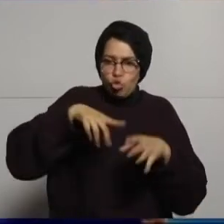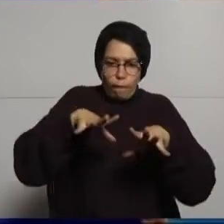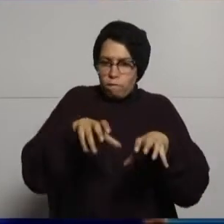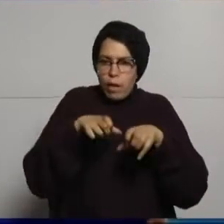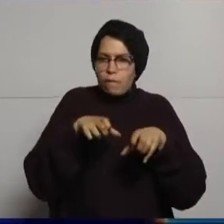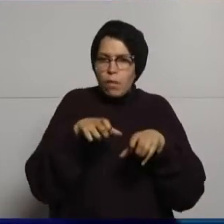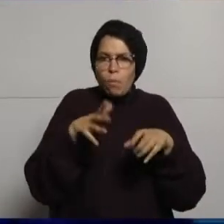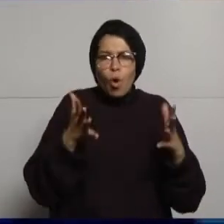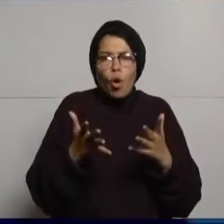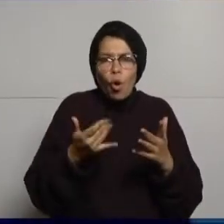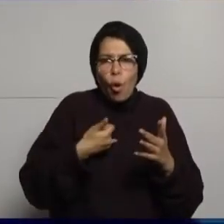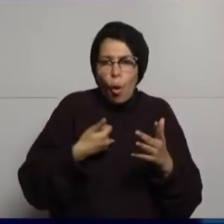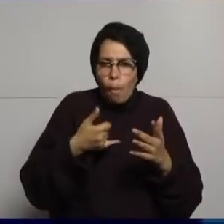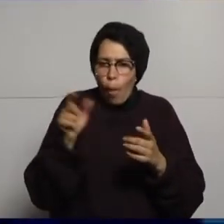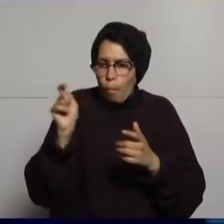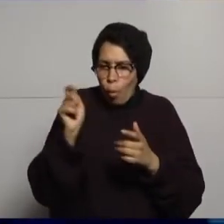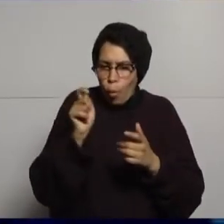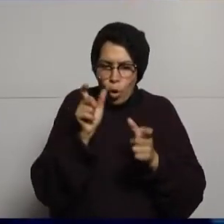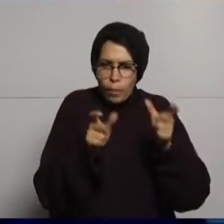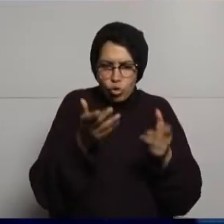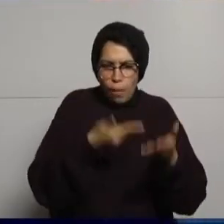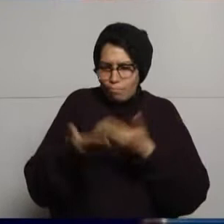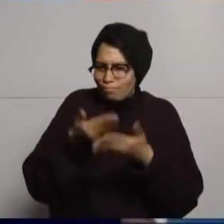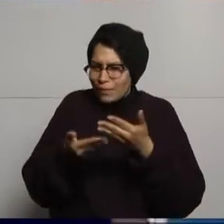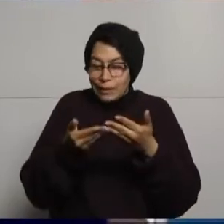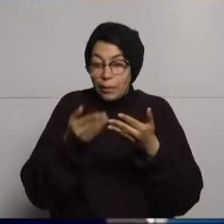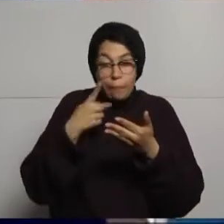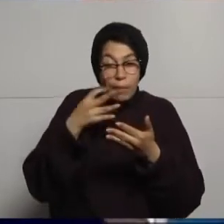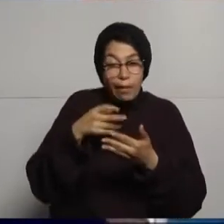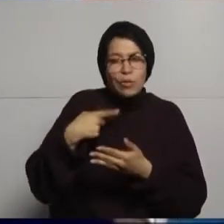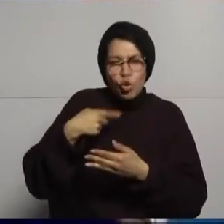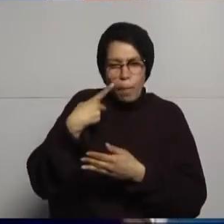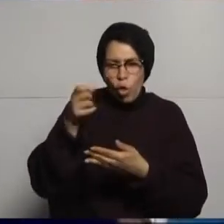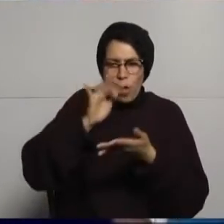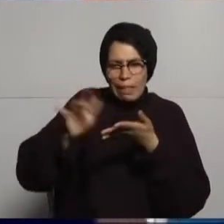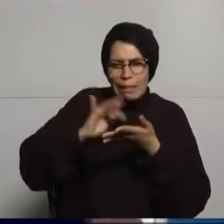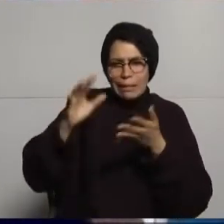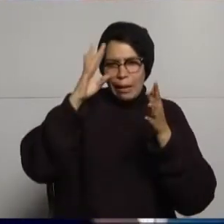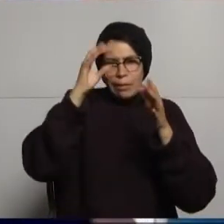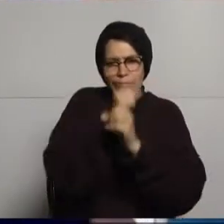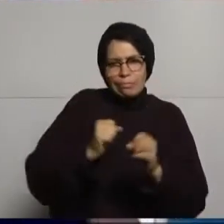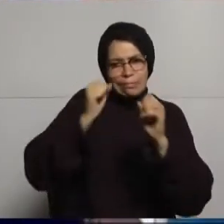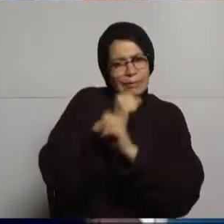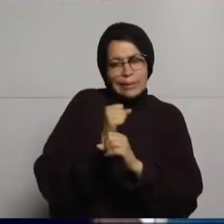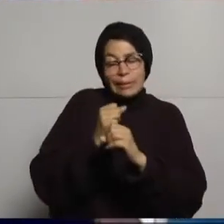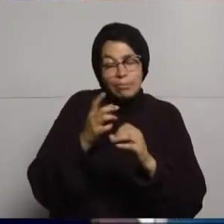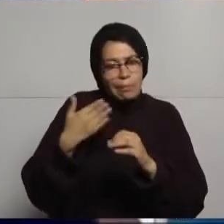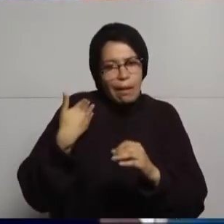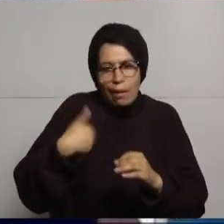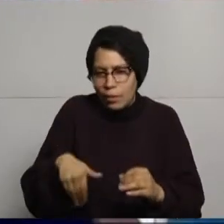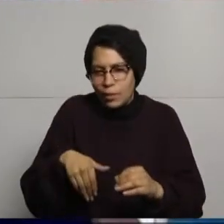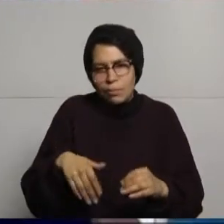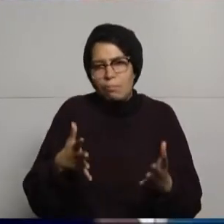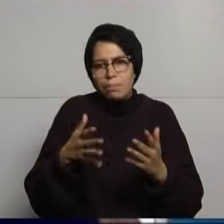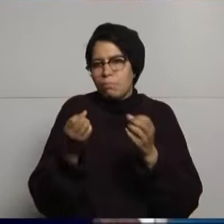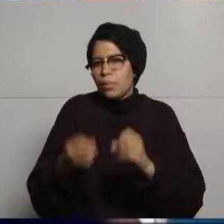la desvirtuamos. Entonces, hoy, por ejemplo, en Medellín, el actual alcalde, que lleva 7 meses, empezó el